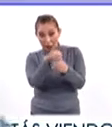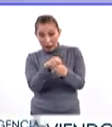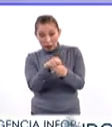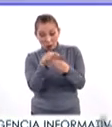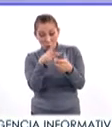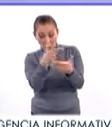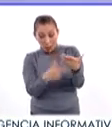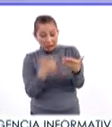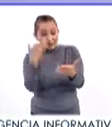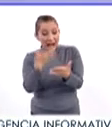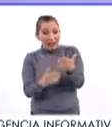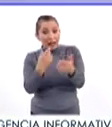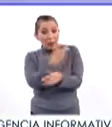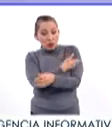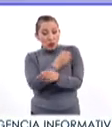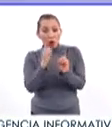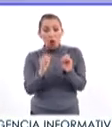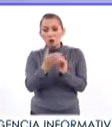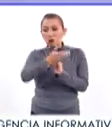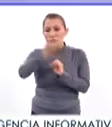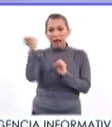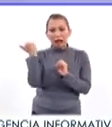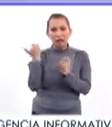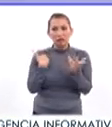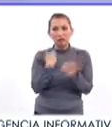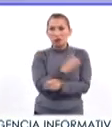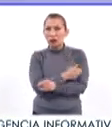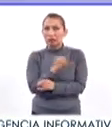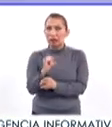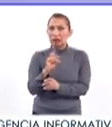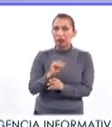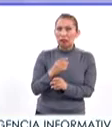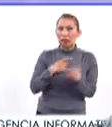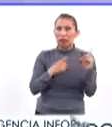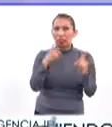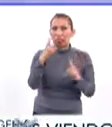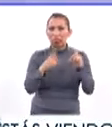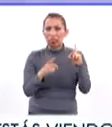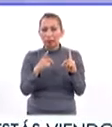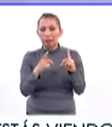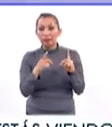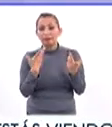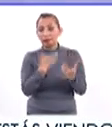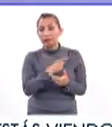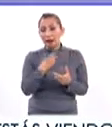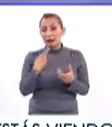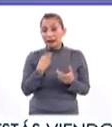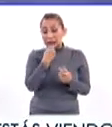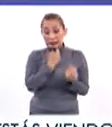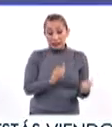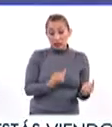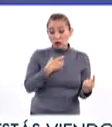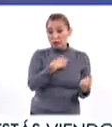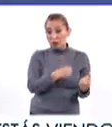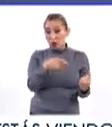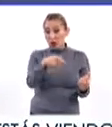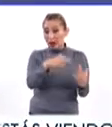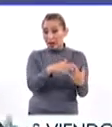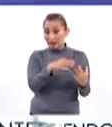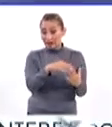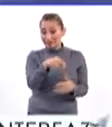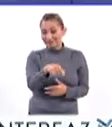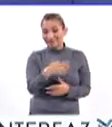completo, si no sabemos si nos la aplicaron o no la aplicaron. El tener ya pequeños, el tener hijos en